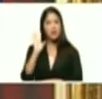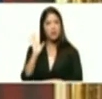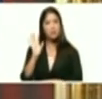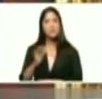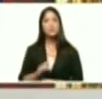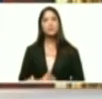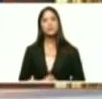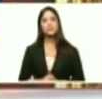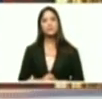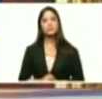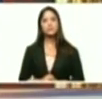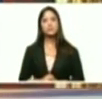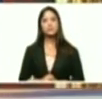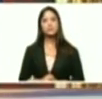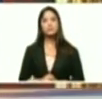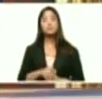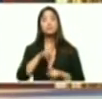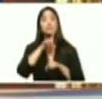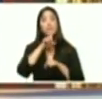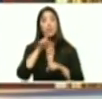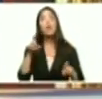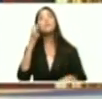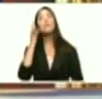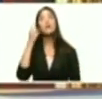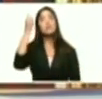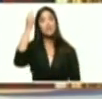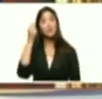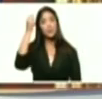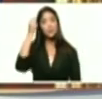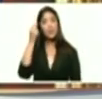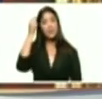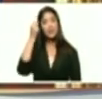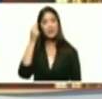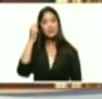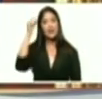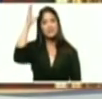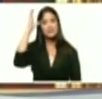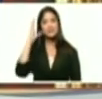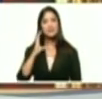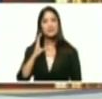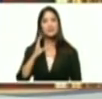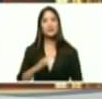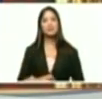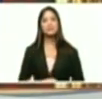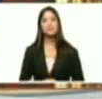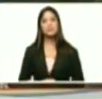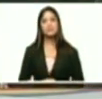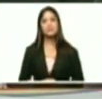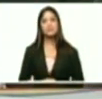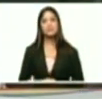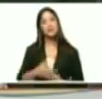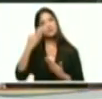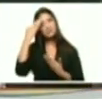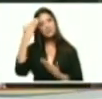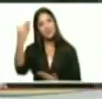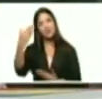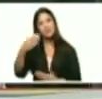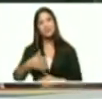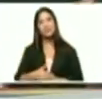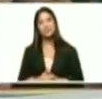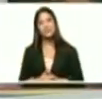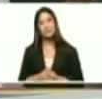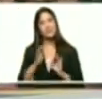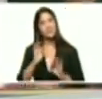la, jurisconsulta, diputada, la primera combatienta, Silvia Flores de Maduro, también la saludo, de manera muy